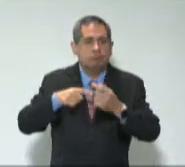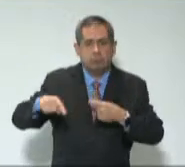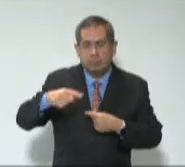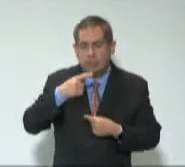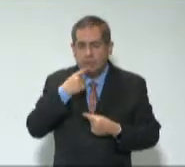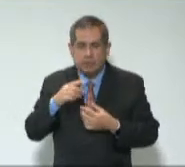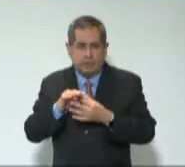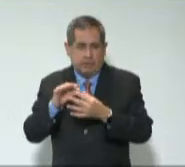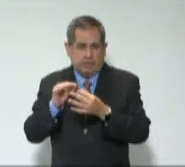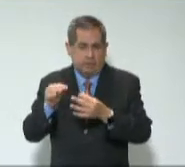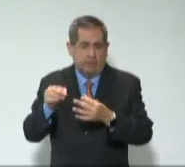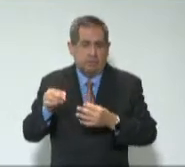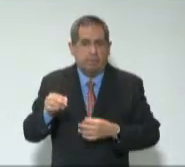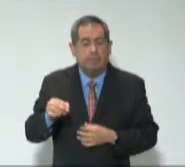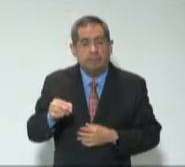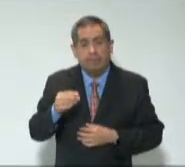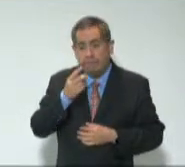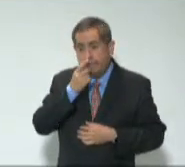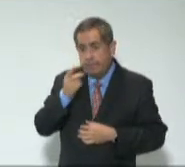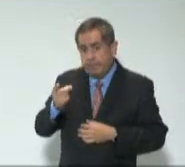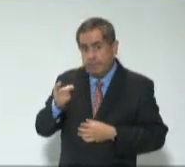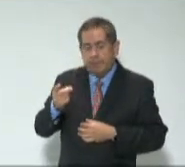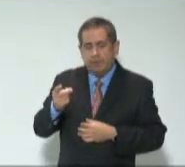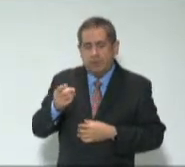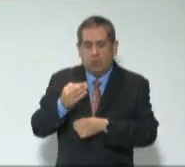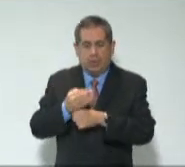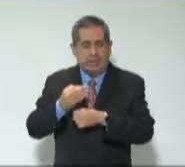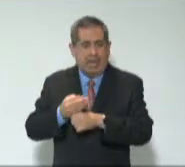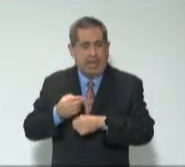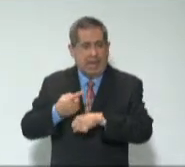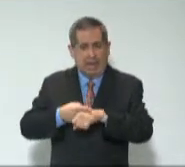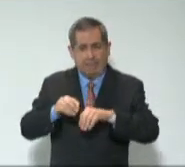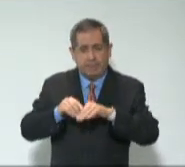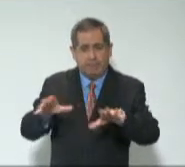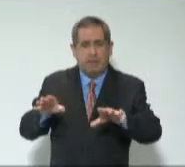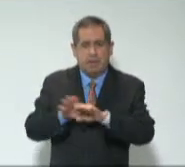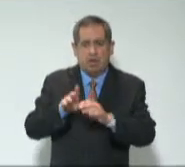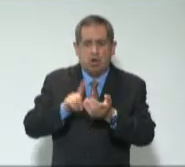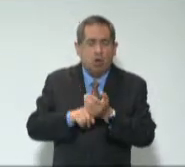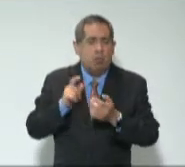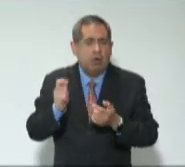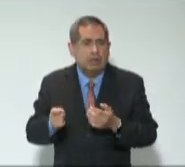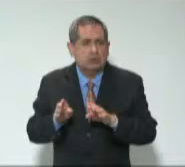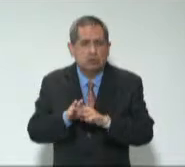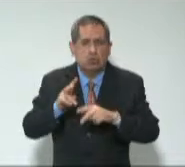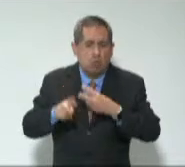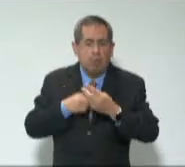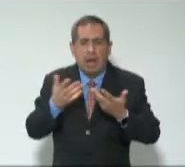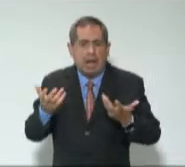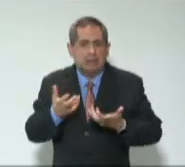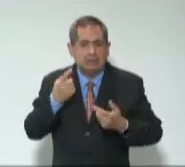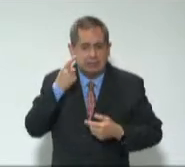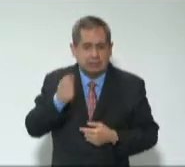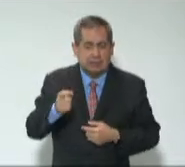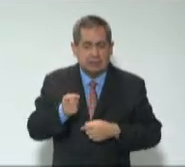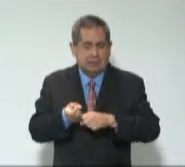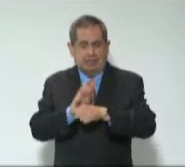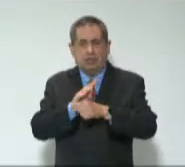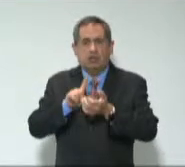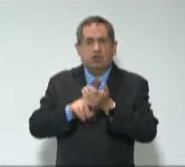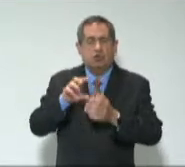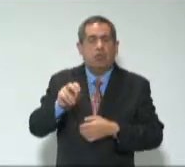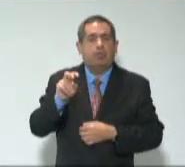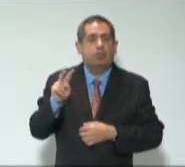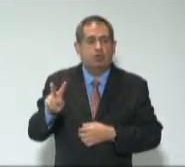eso hay que también decirlo al inicio de esta epidemia no sabíamos acerca de cómo se iba a comportar el sarcov 2